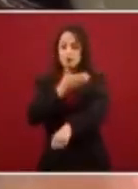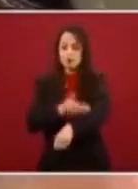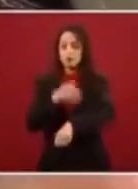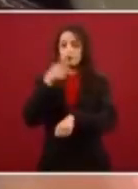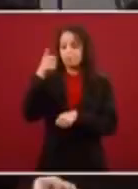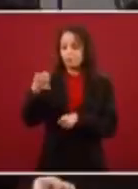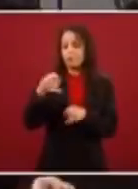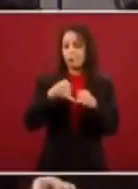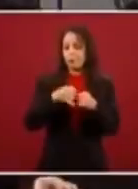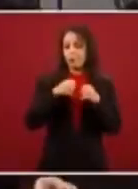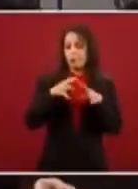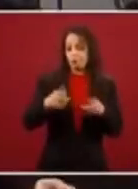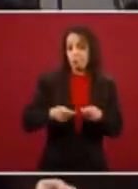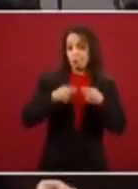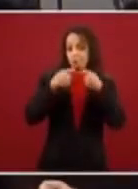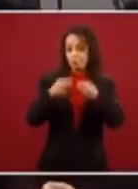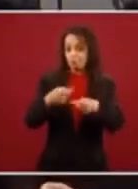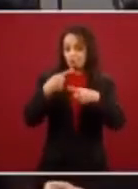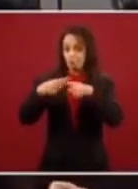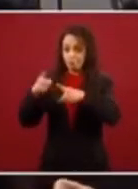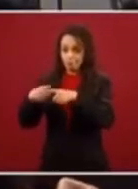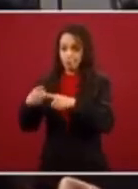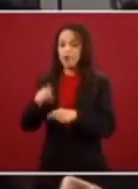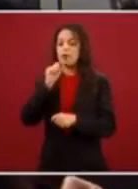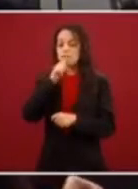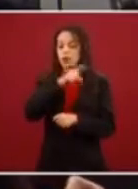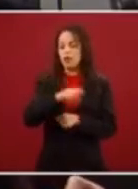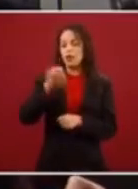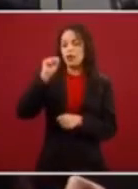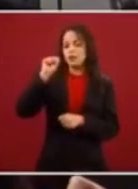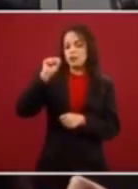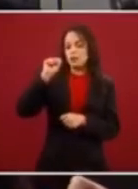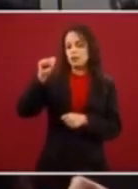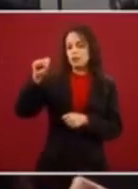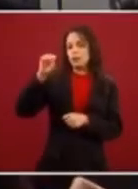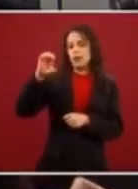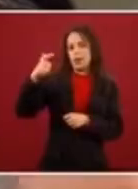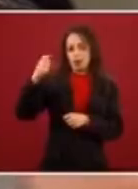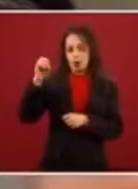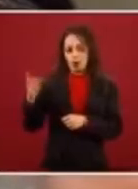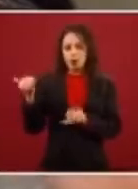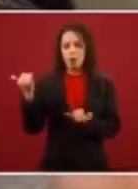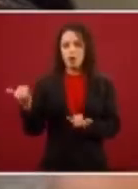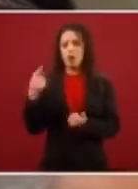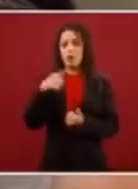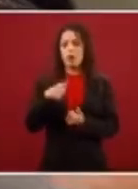informe de la Secretaría de Gobernación y del Instituto de las Mujeres, porque sería importante.